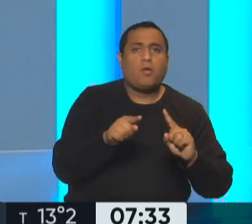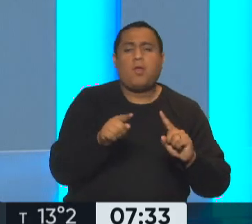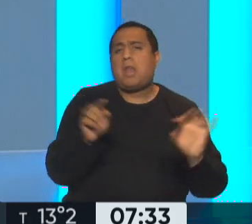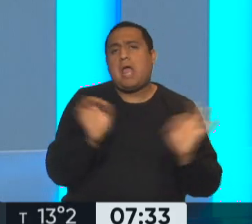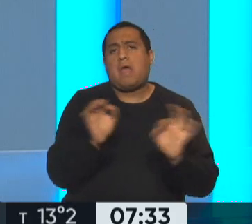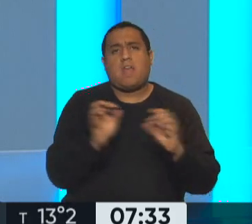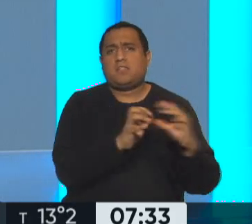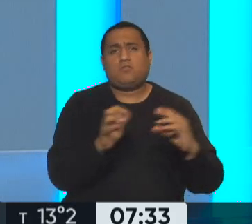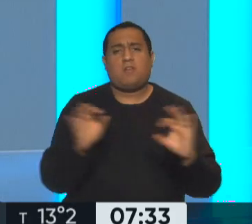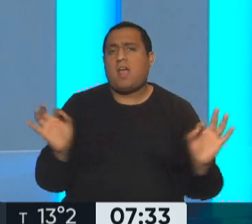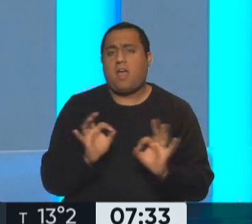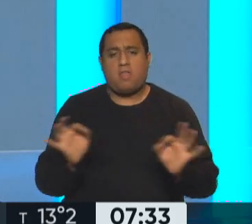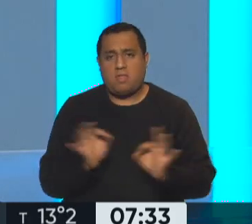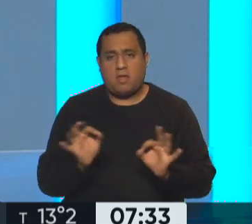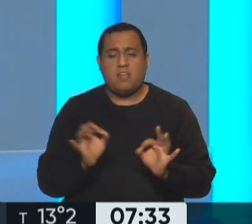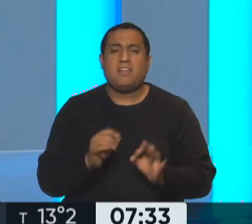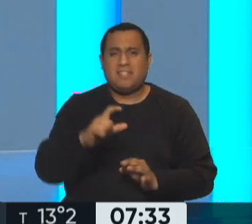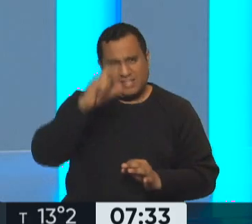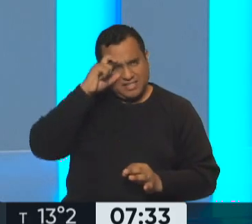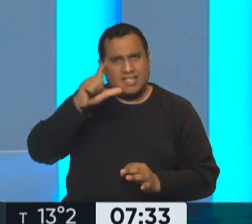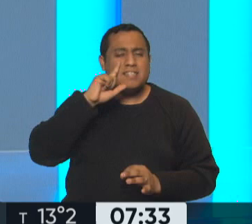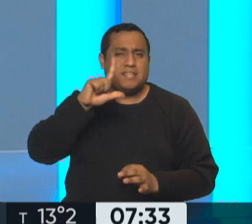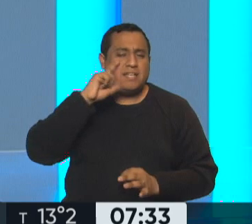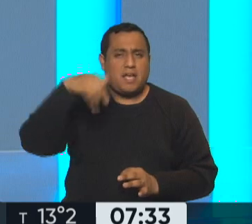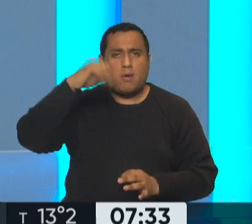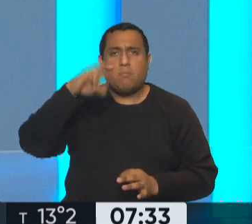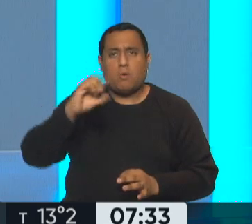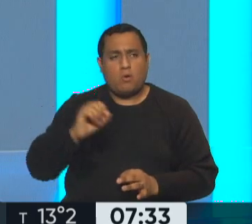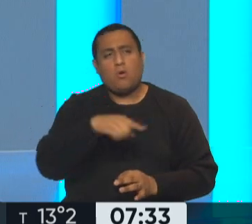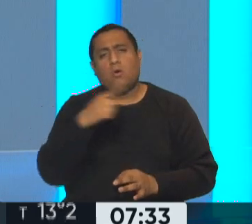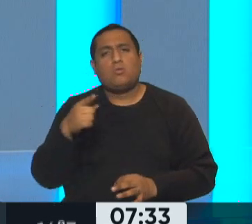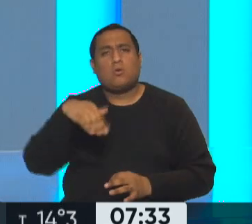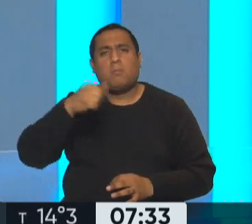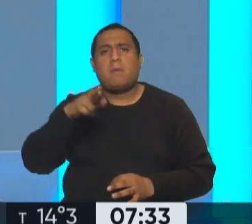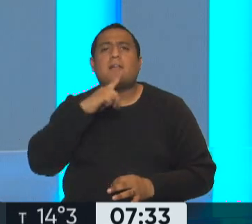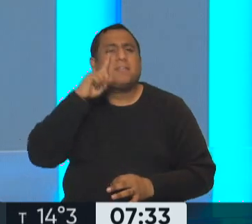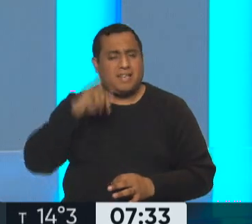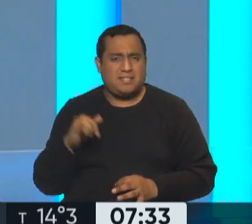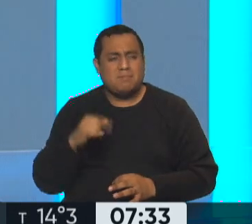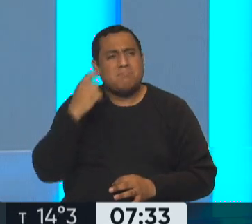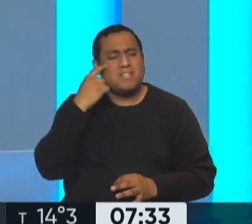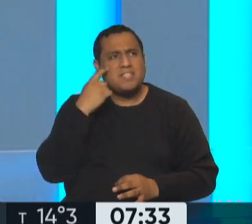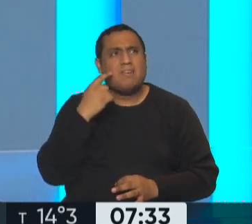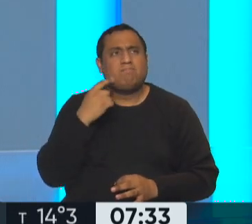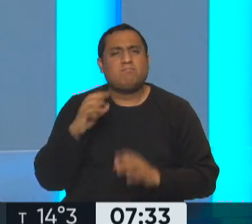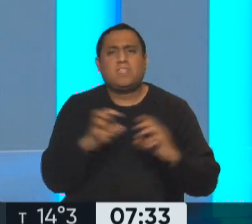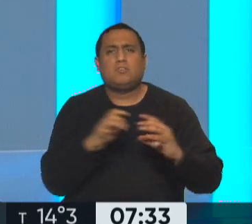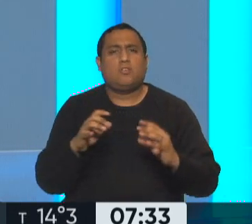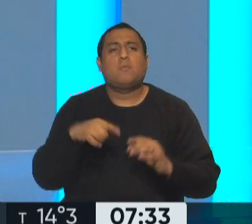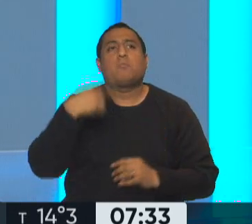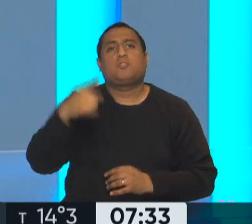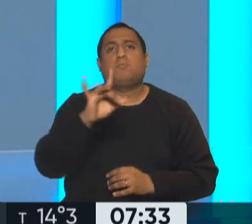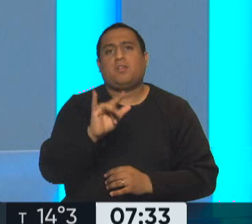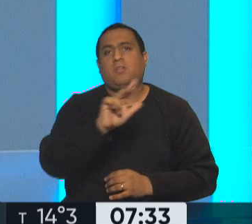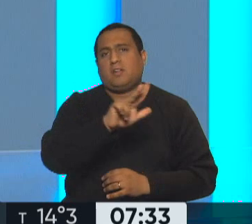sesión la idea de cecilia moreau la idea de germán martínez es sesionar el próximo día miércoles 31